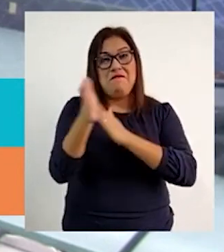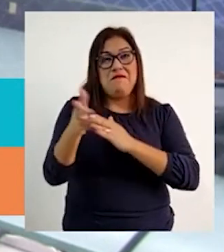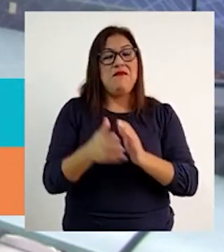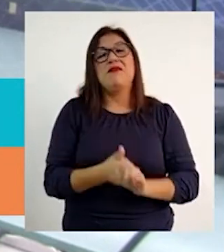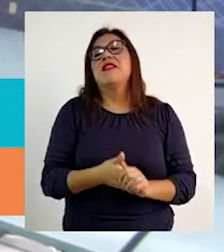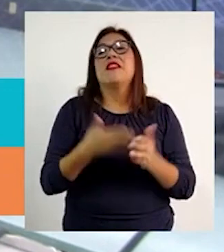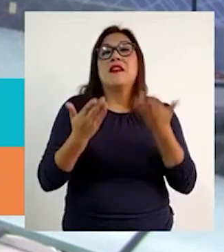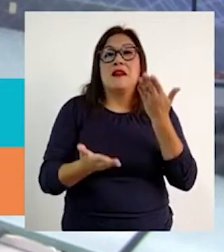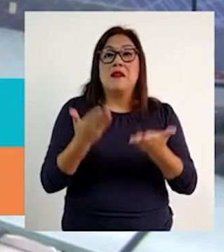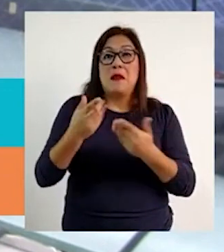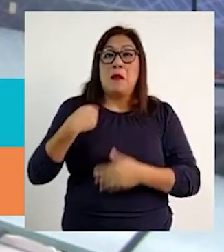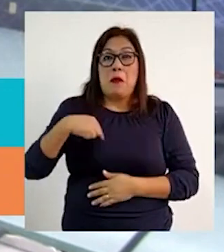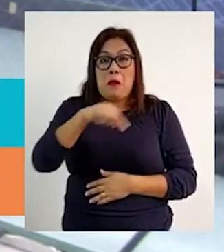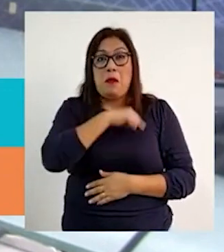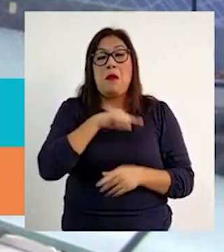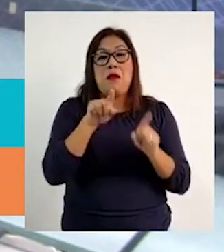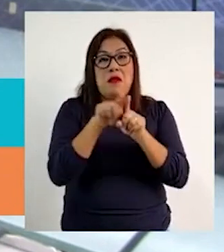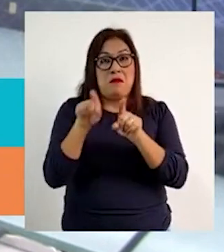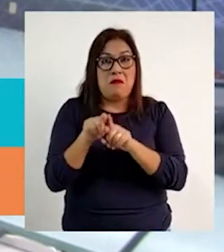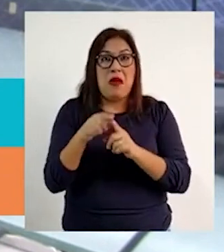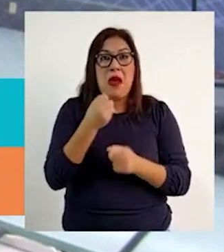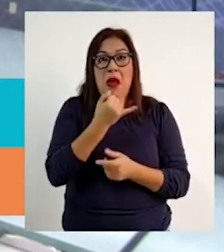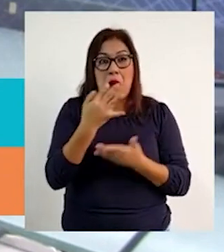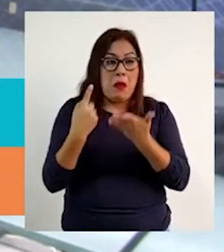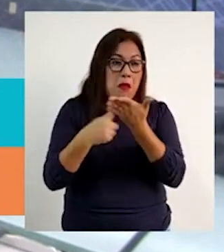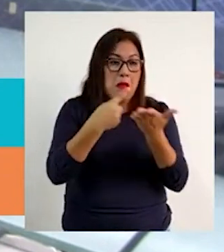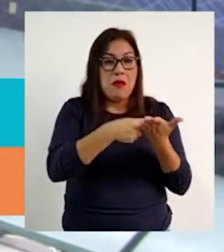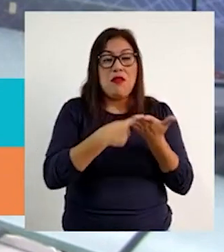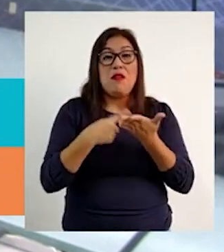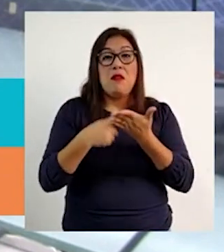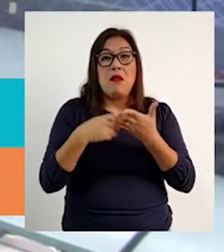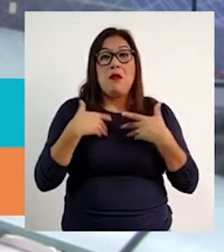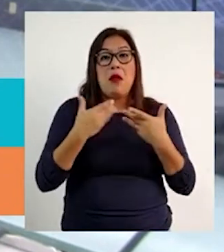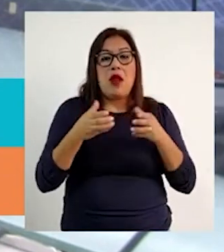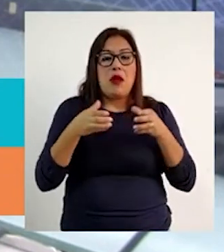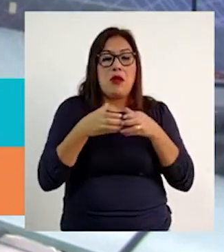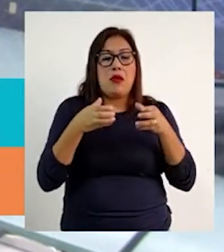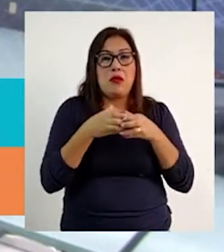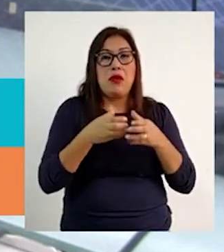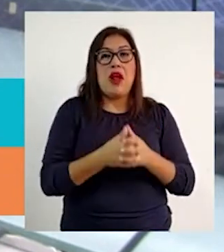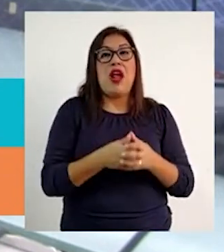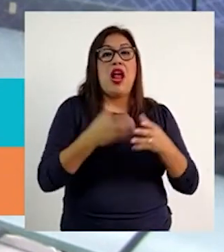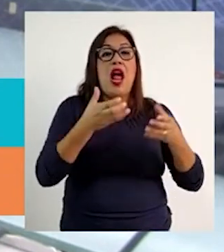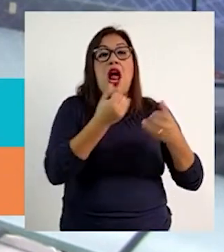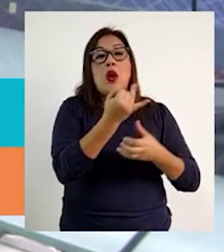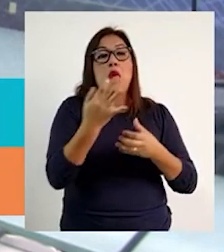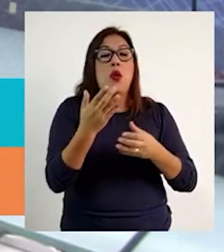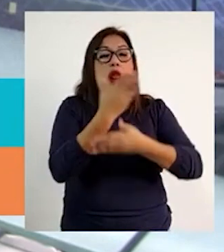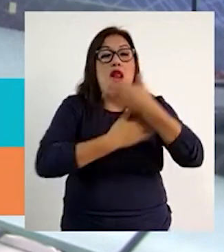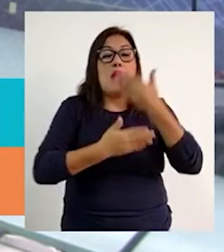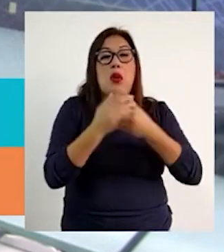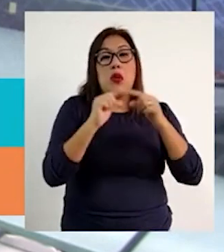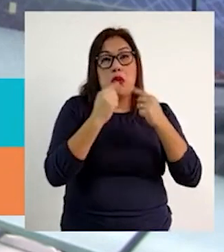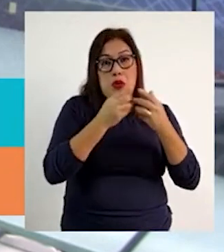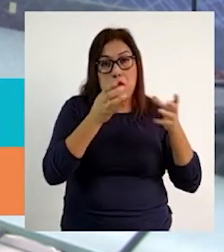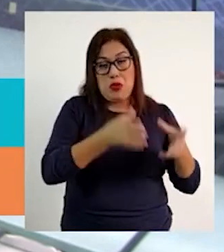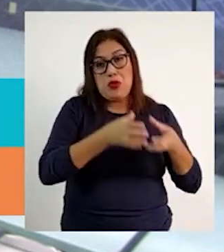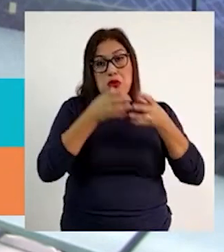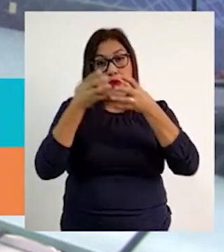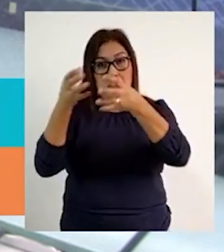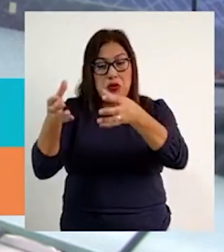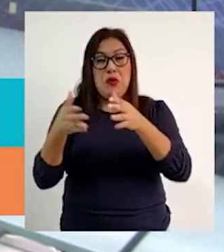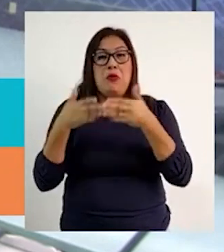nosotros estaremos haciendo alguna coordinación para que algún grupo de personas con discapacidad puedan